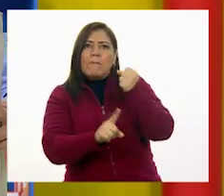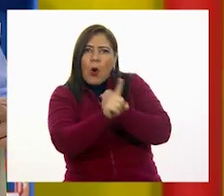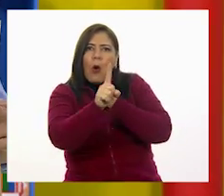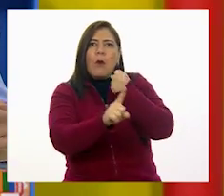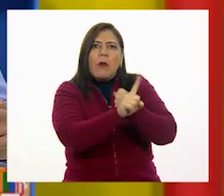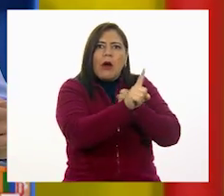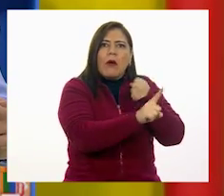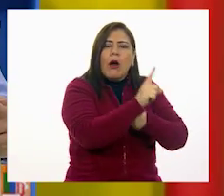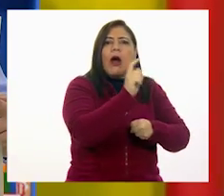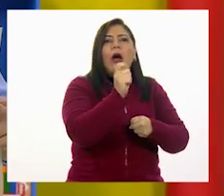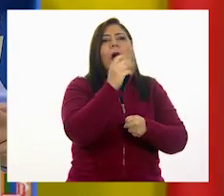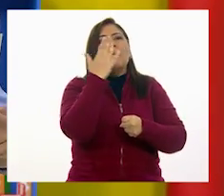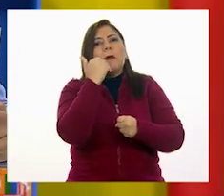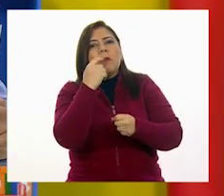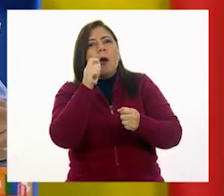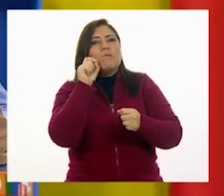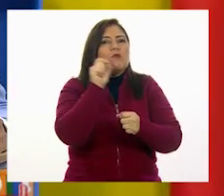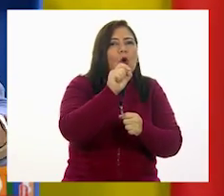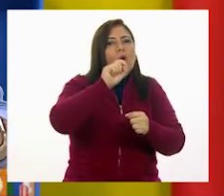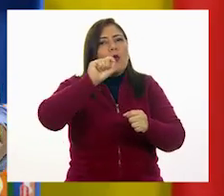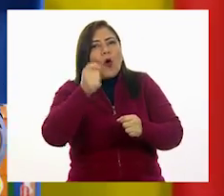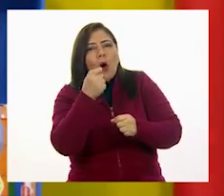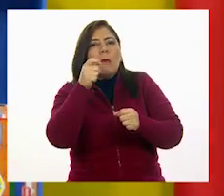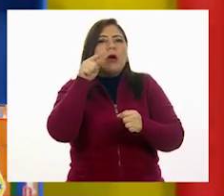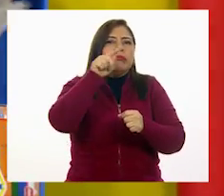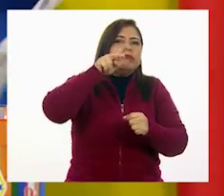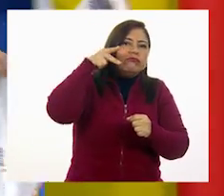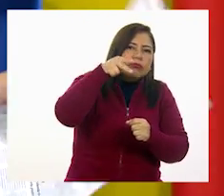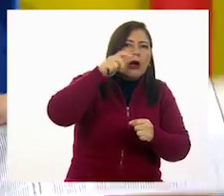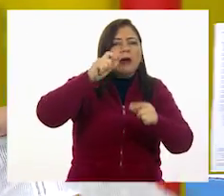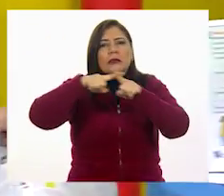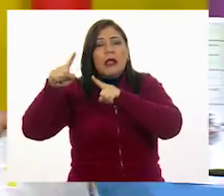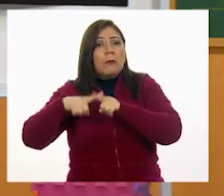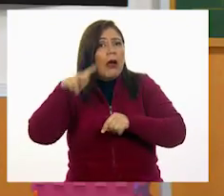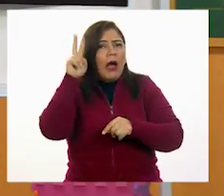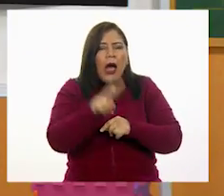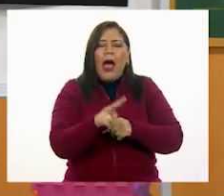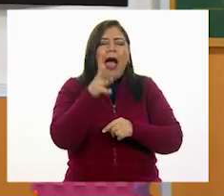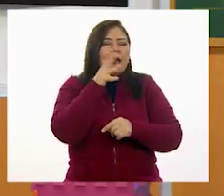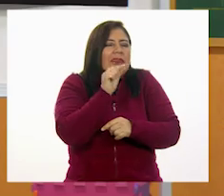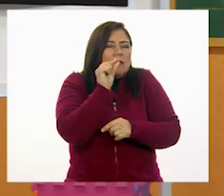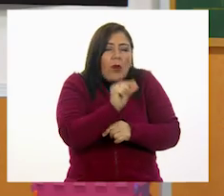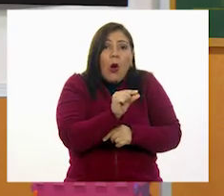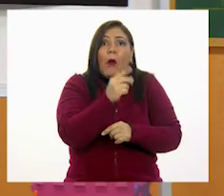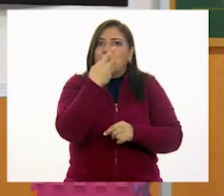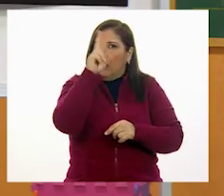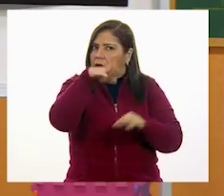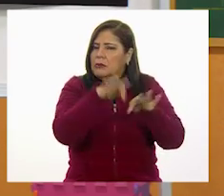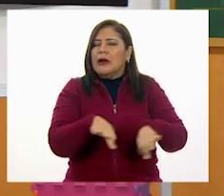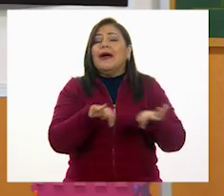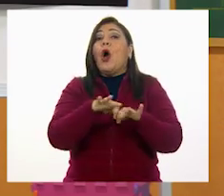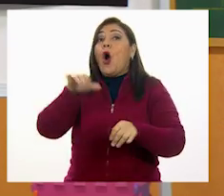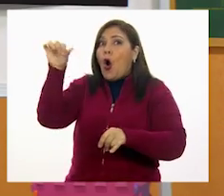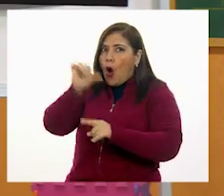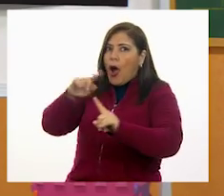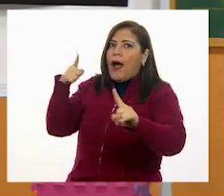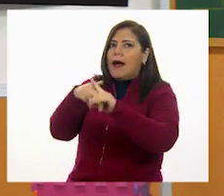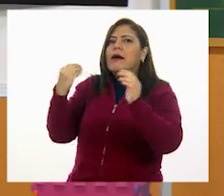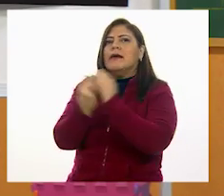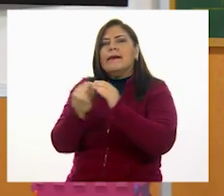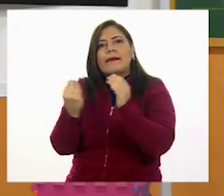por la falta de estos signos tan pequeñitos, pero tan importantes. Esto es lo que vamos a ver la sesión de hoy.